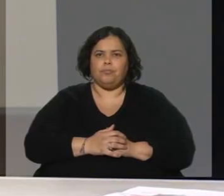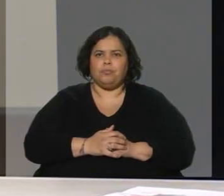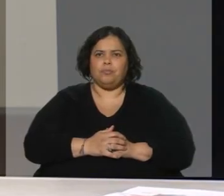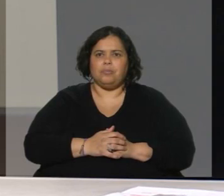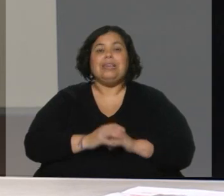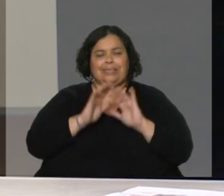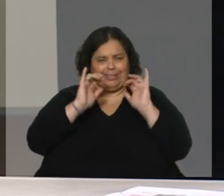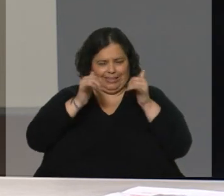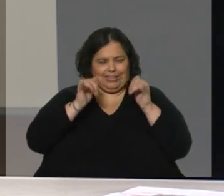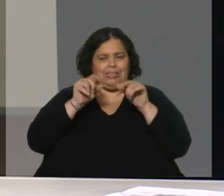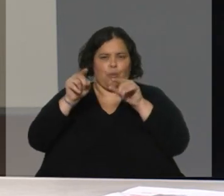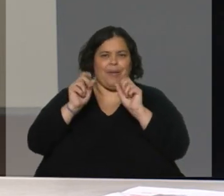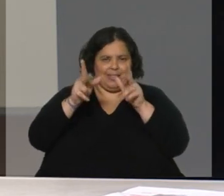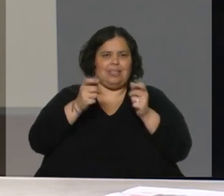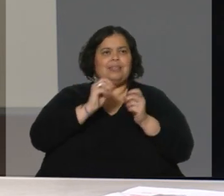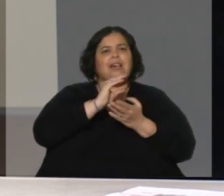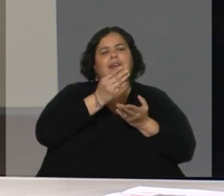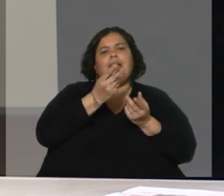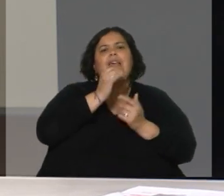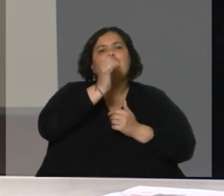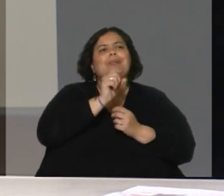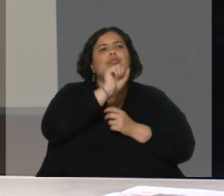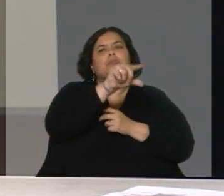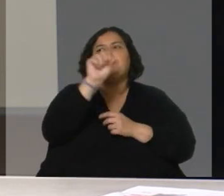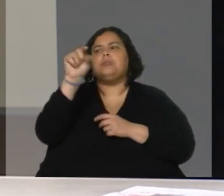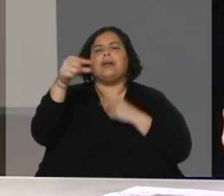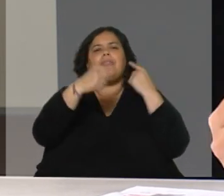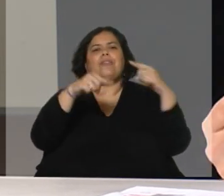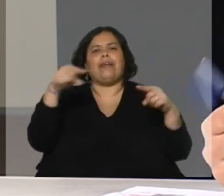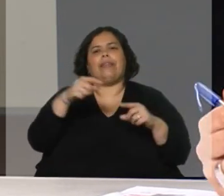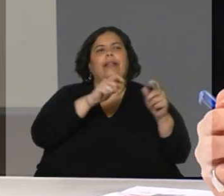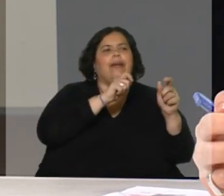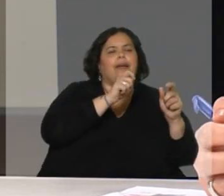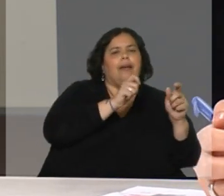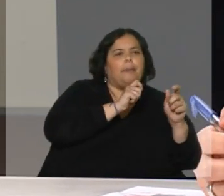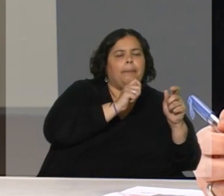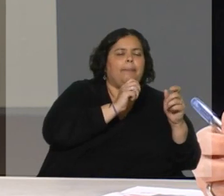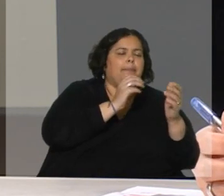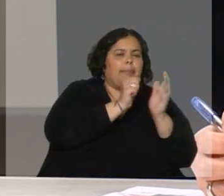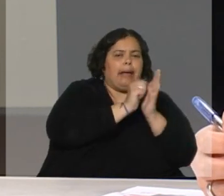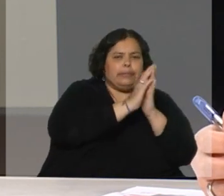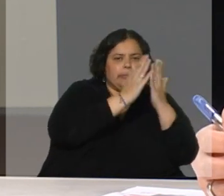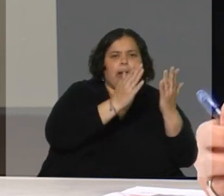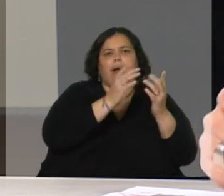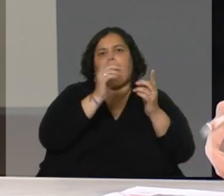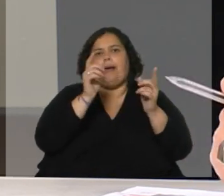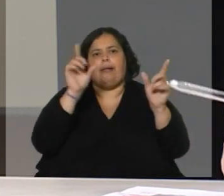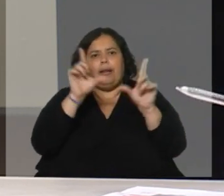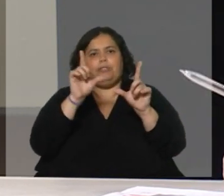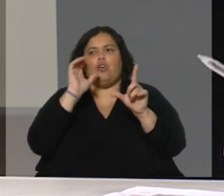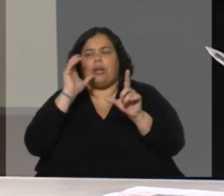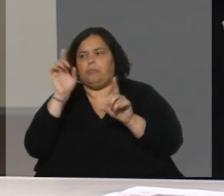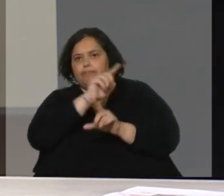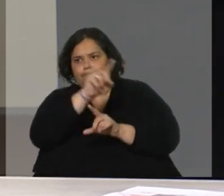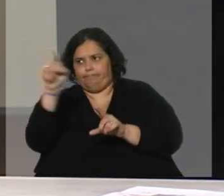Yo entiendo lo que tú me decís pero la realidad es que yo tenía equipos especializados con varias personas y